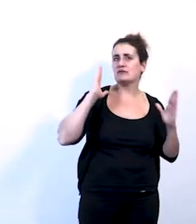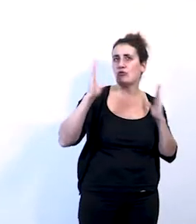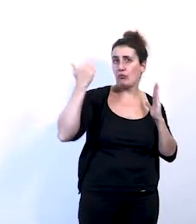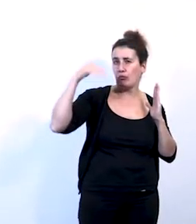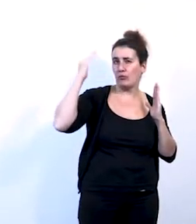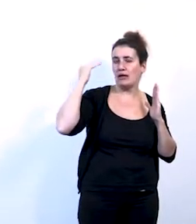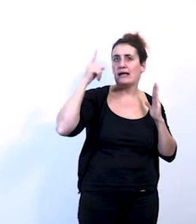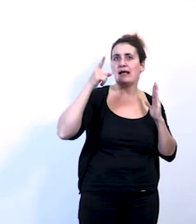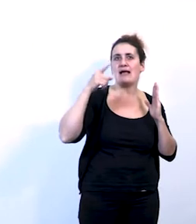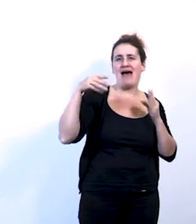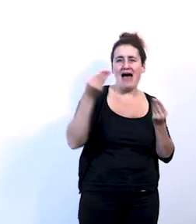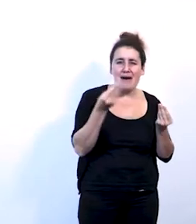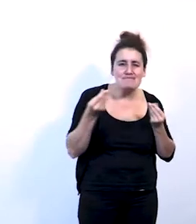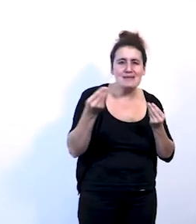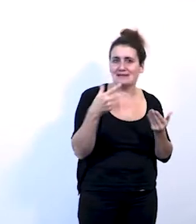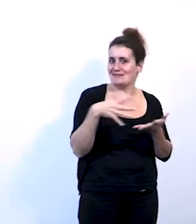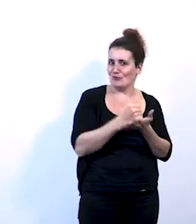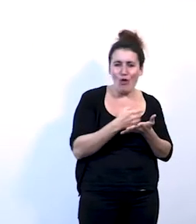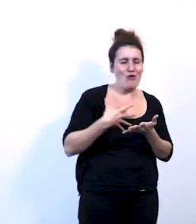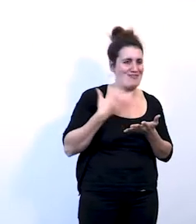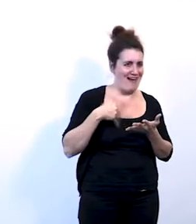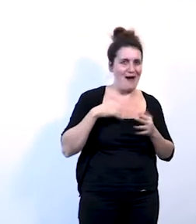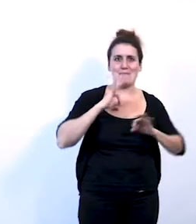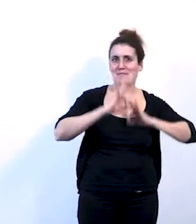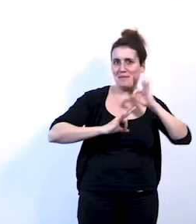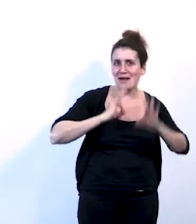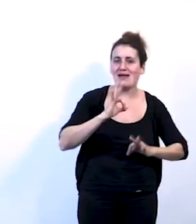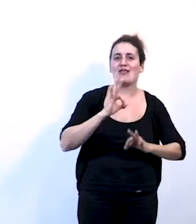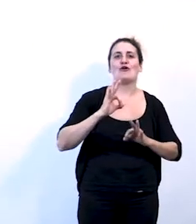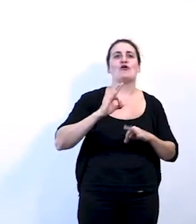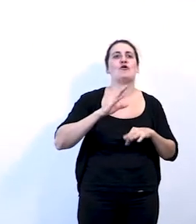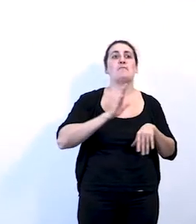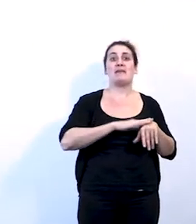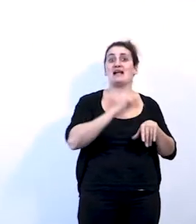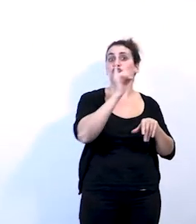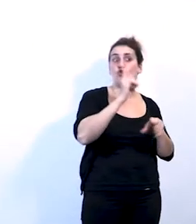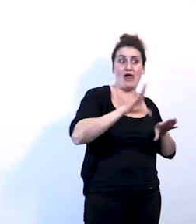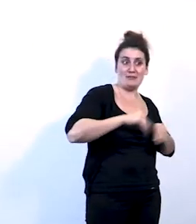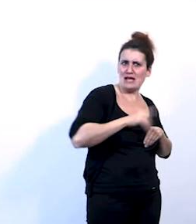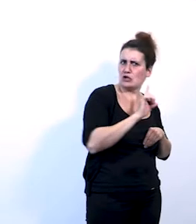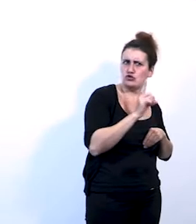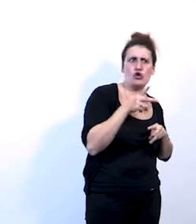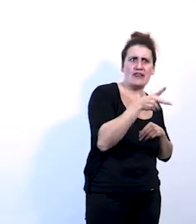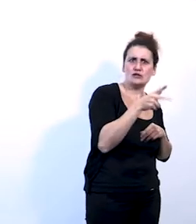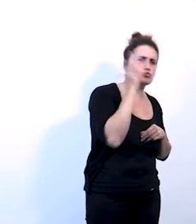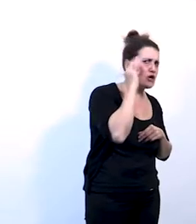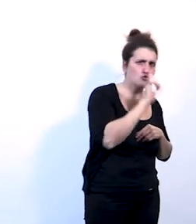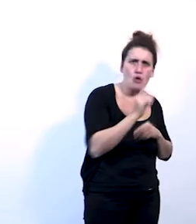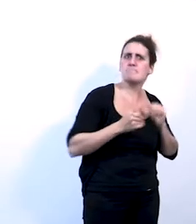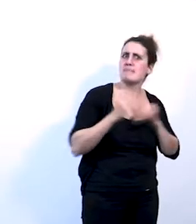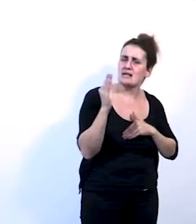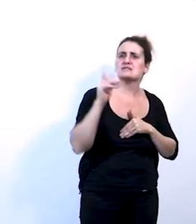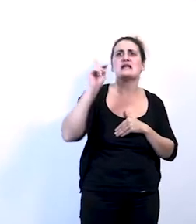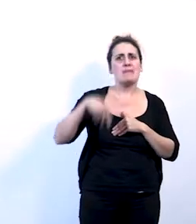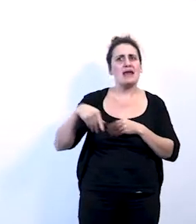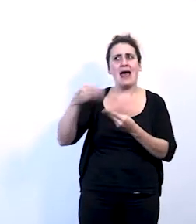el ambiente todo estaba preparado para no solo aceptar los derechos de las mujeres, no, estaba todo